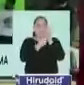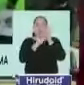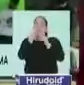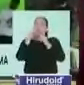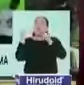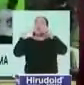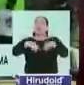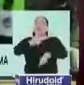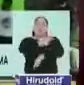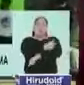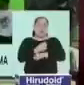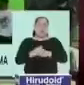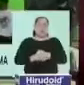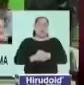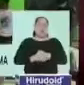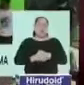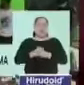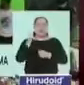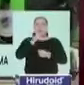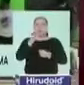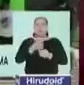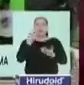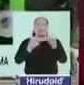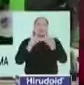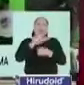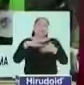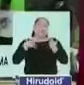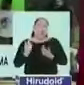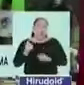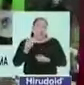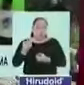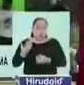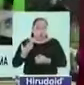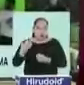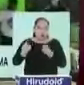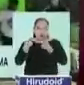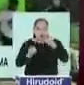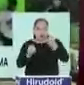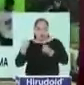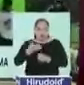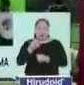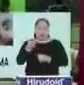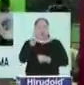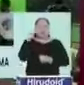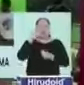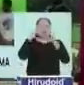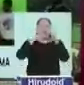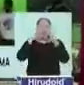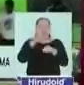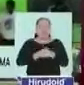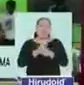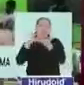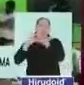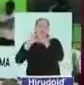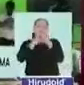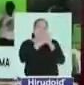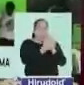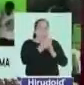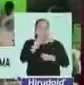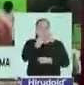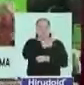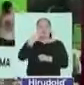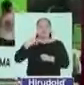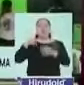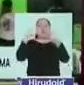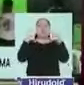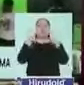Pero ya admitió Sagasti también de que las dosis no están completas, de que los lotes que están llegando no están siendo